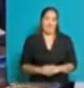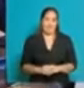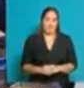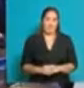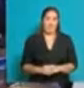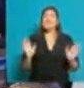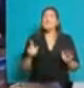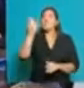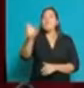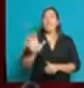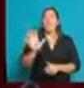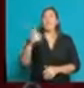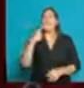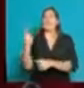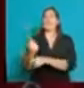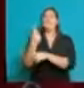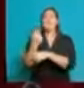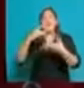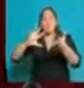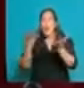Hablan de ustedes.